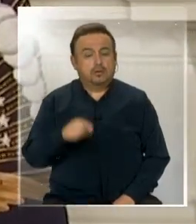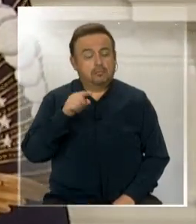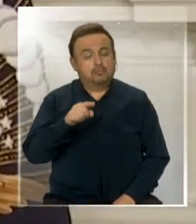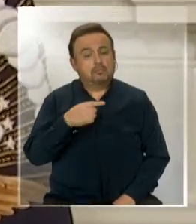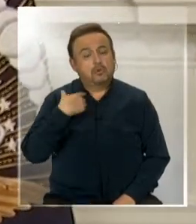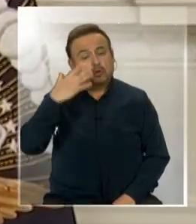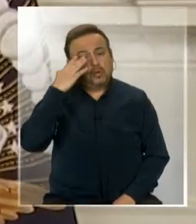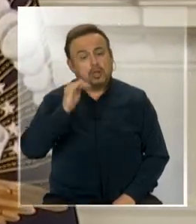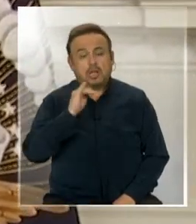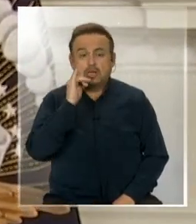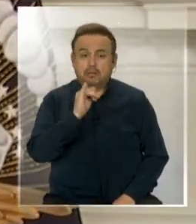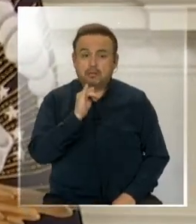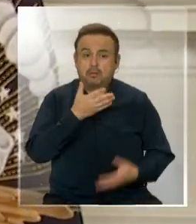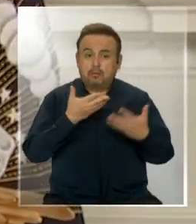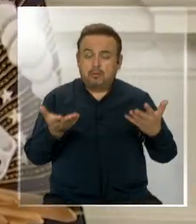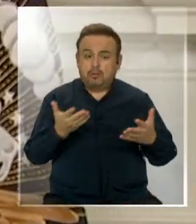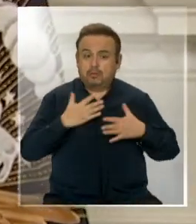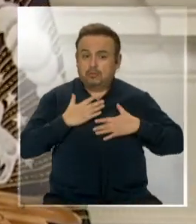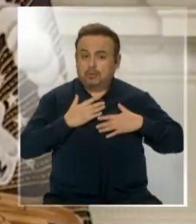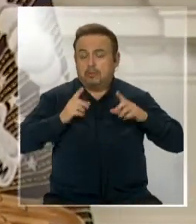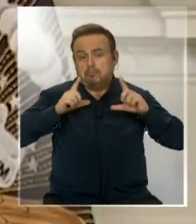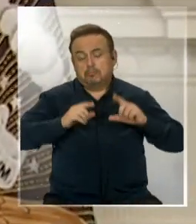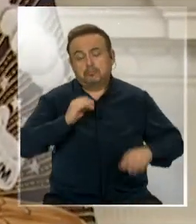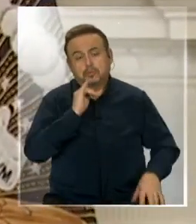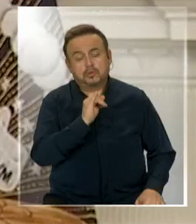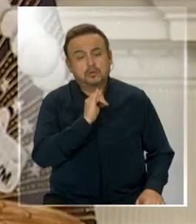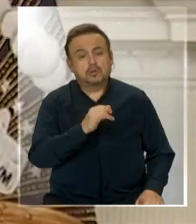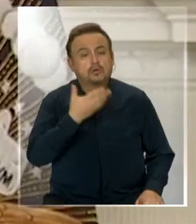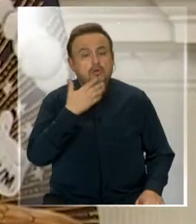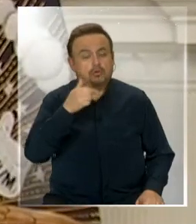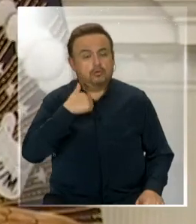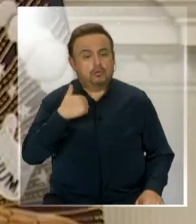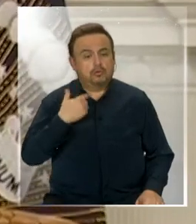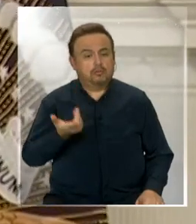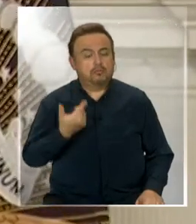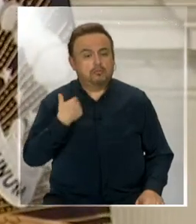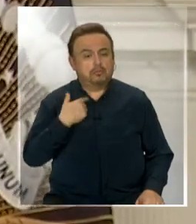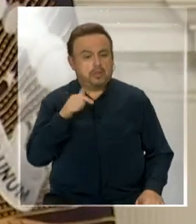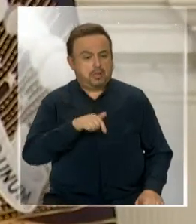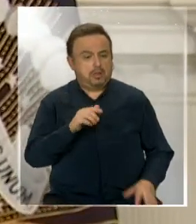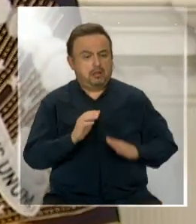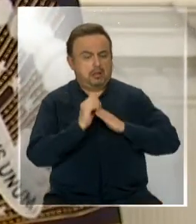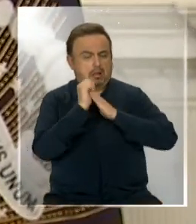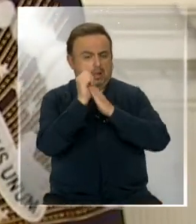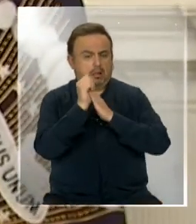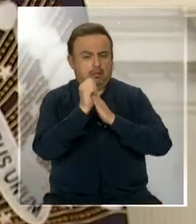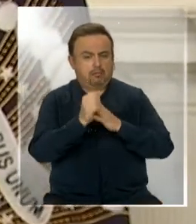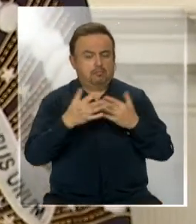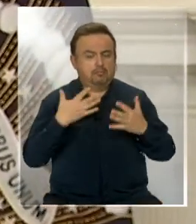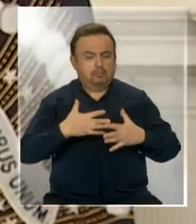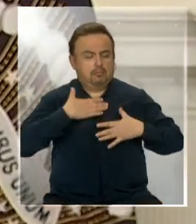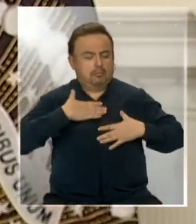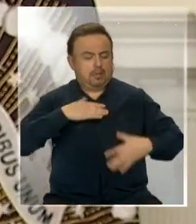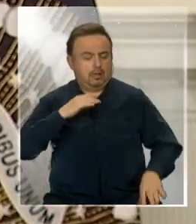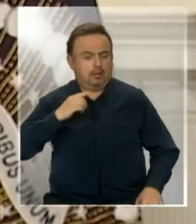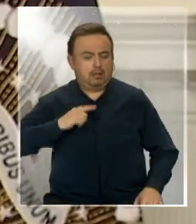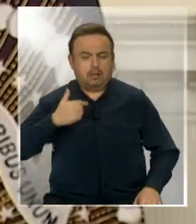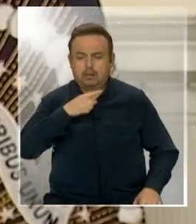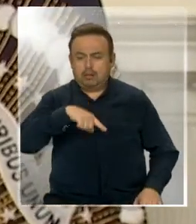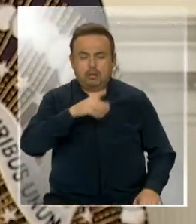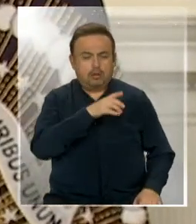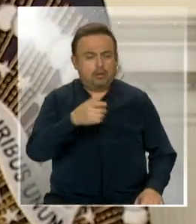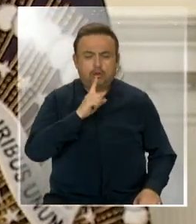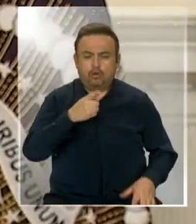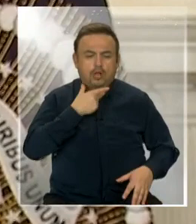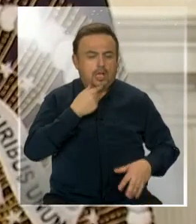Bueno, creo que si es para reducir el pánico, quizás sí. El hecho es que soy un cheerleader de este país, soy un amante de este país. No quiero que la gente